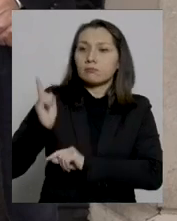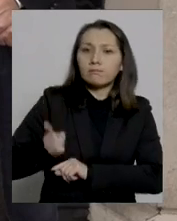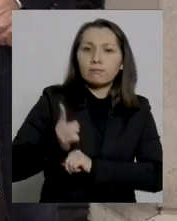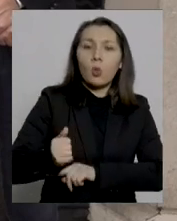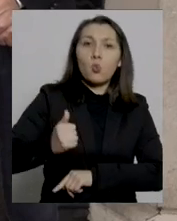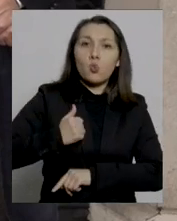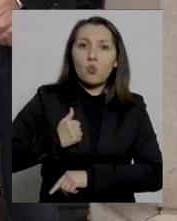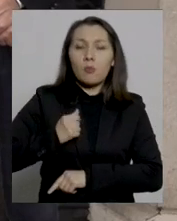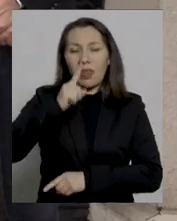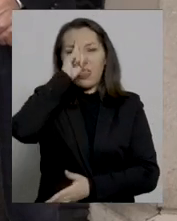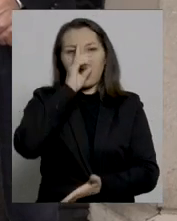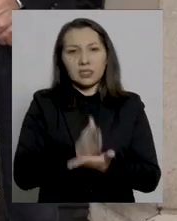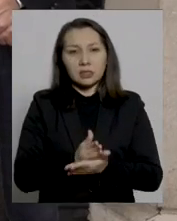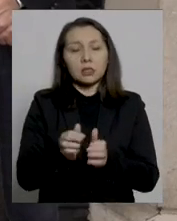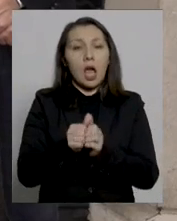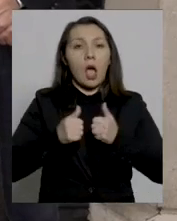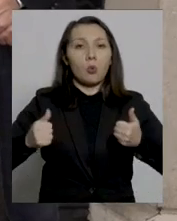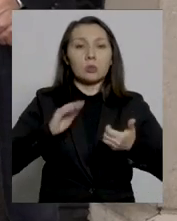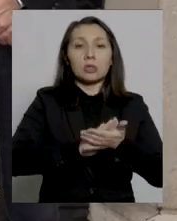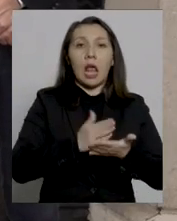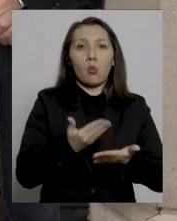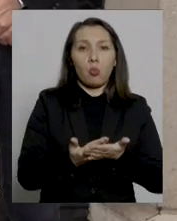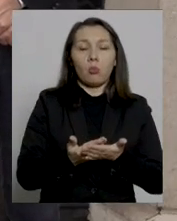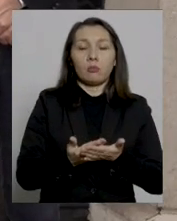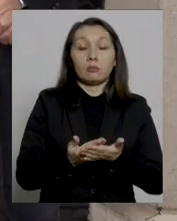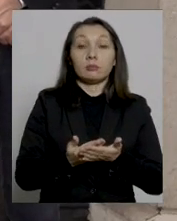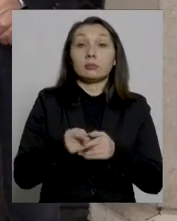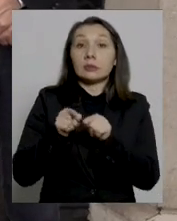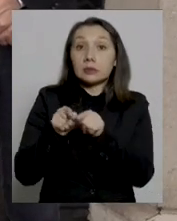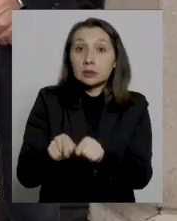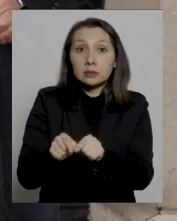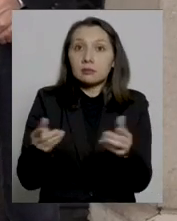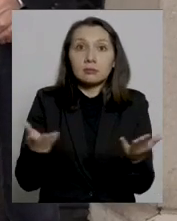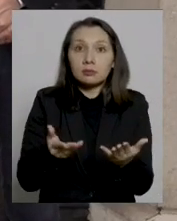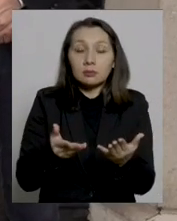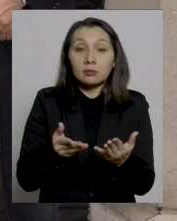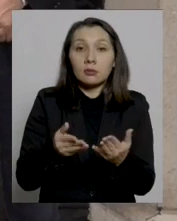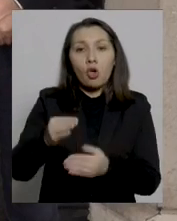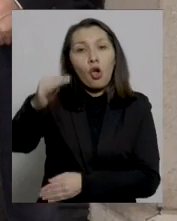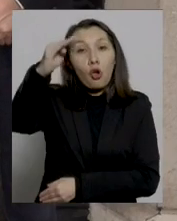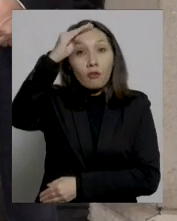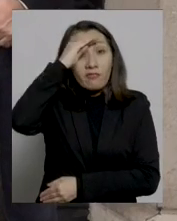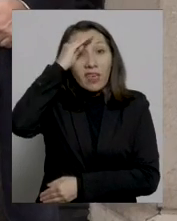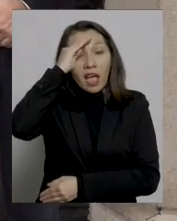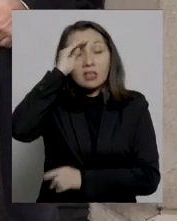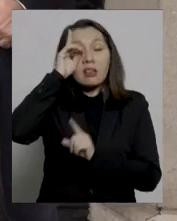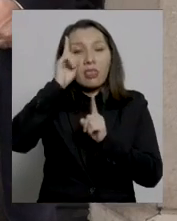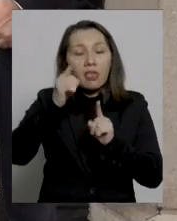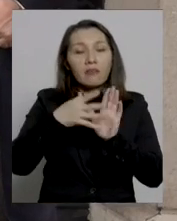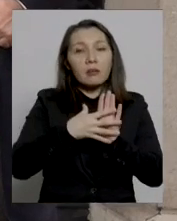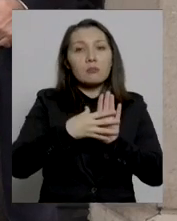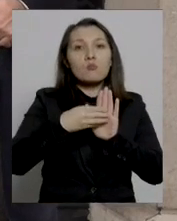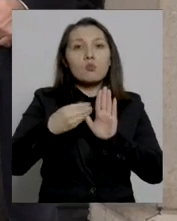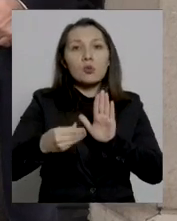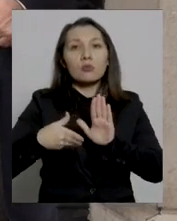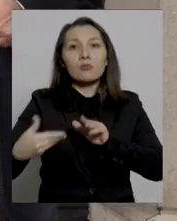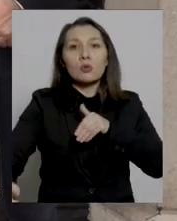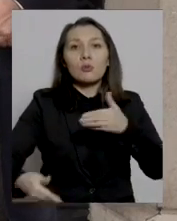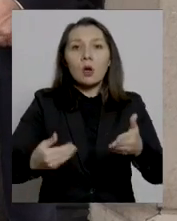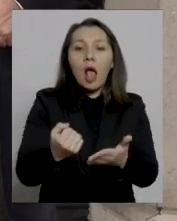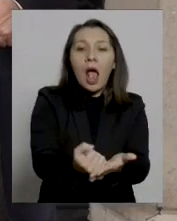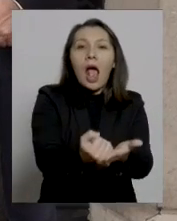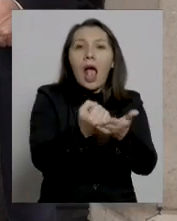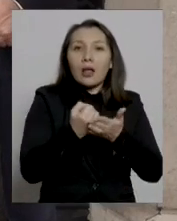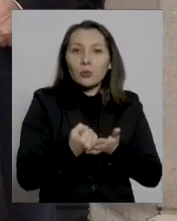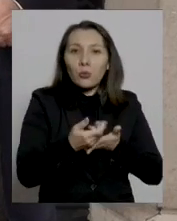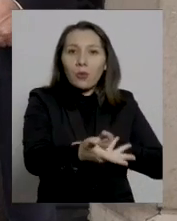las decisiones de la autoridad sanitaria, y que esa confianza debe reflejarse en